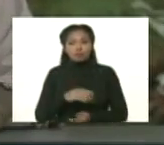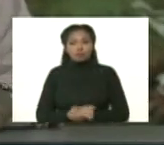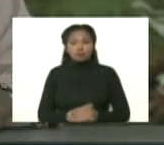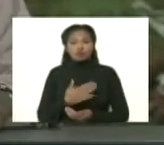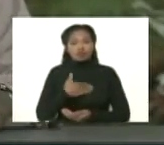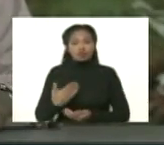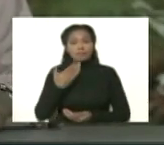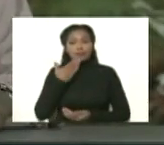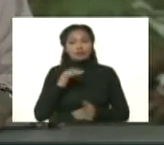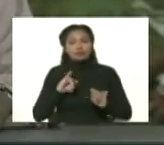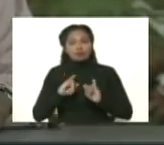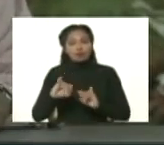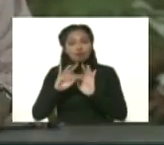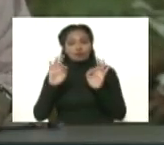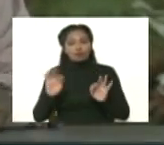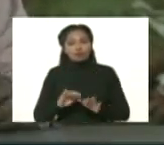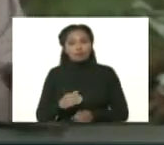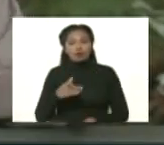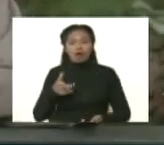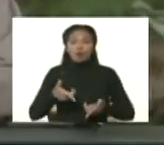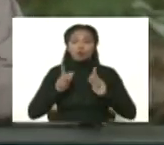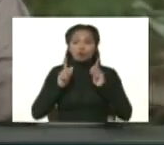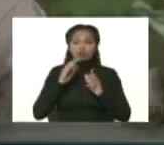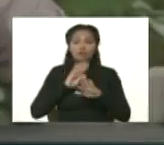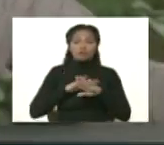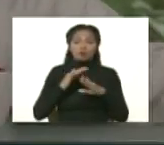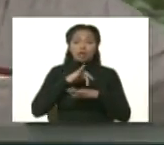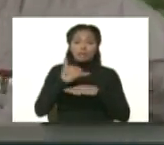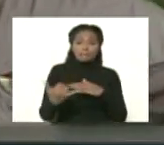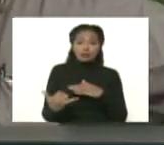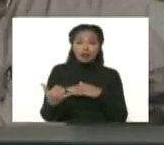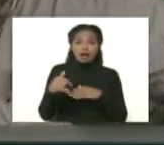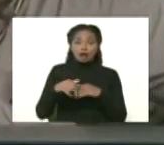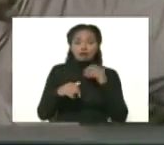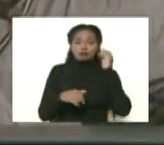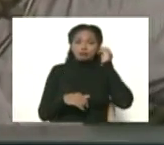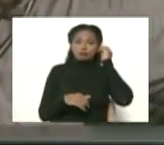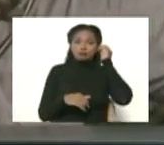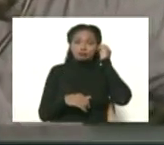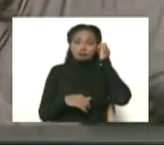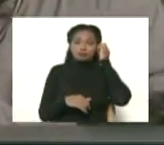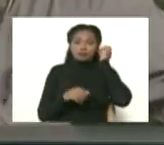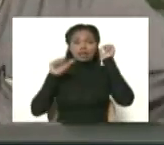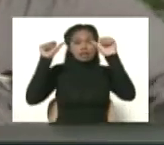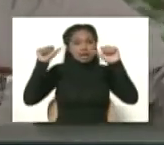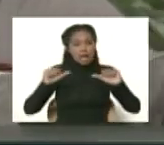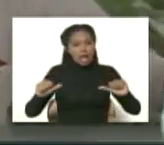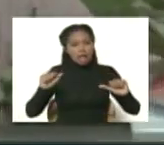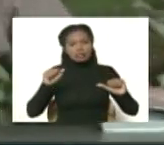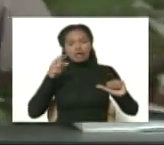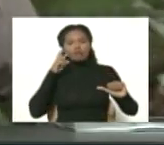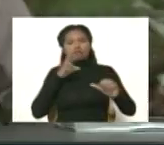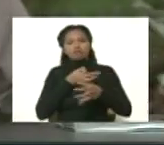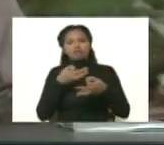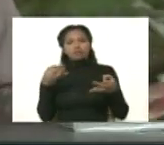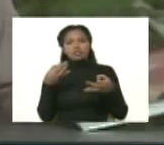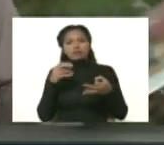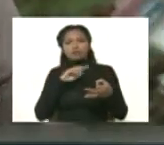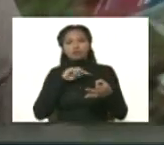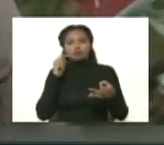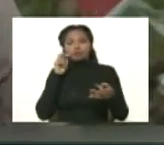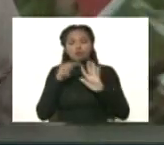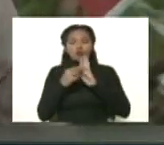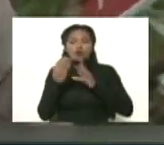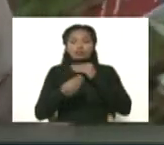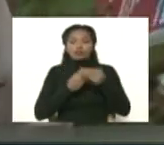pedirle, presidente, que nos autorice, porque el plan de este plan, esta agenda programática es algo extraordinario. Aquí está lo que tenemos